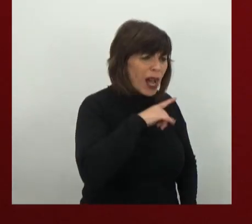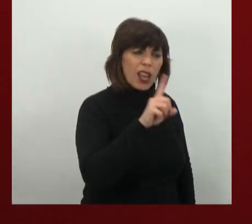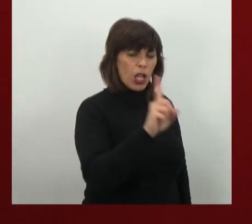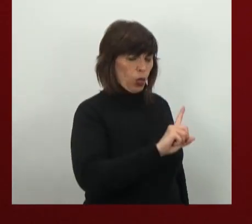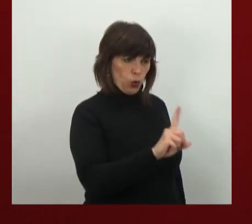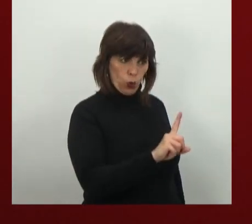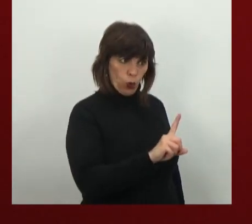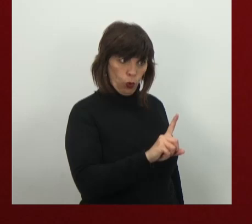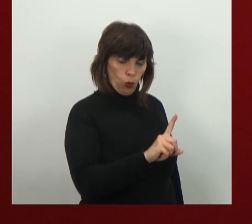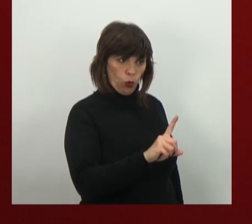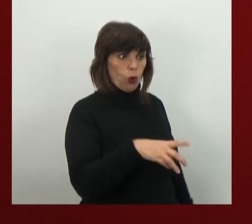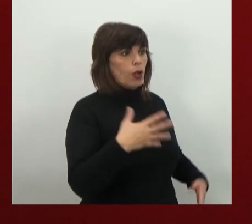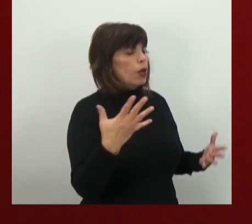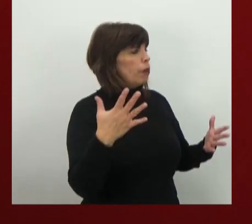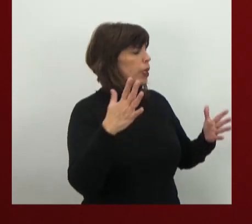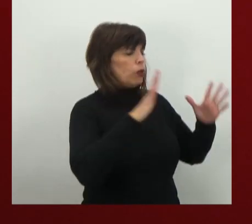Pero está desordenado.